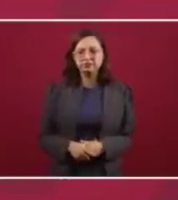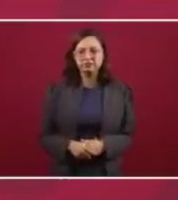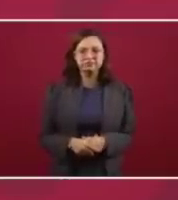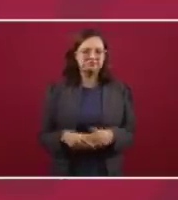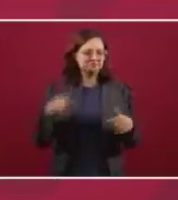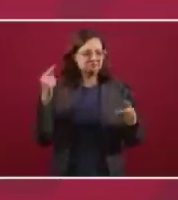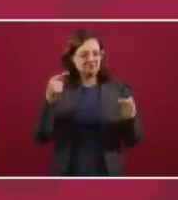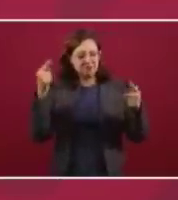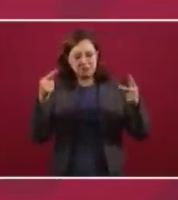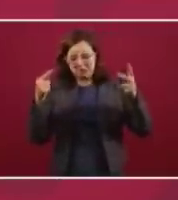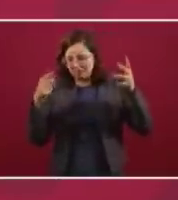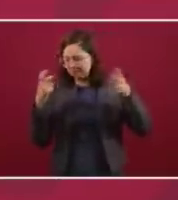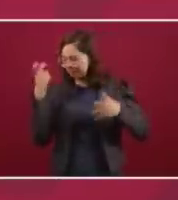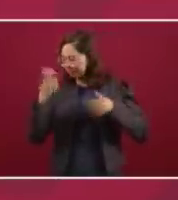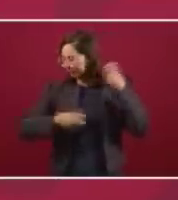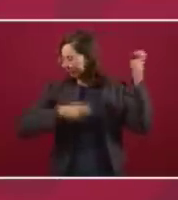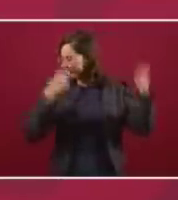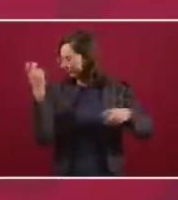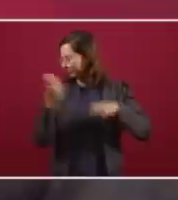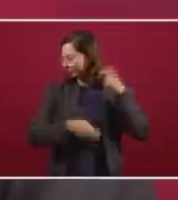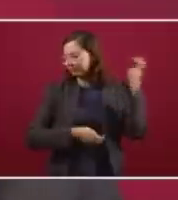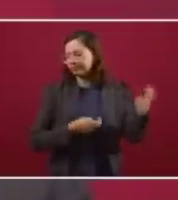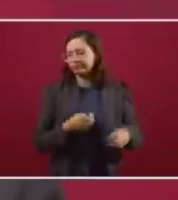etcétera, etcétera, etcétera.